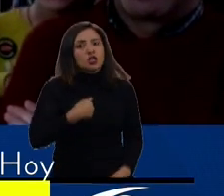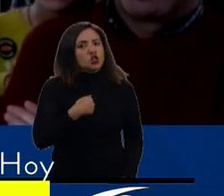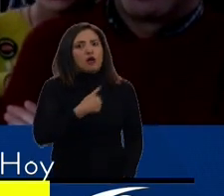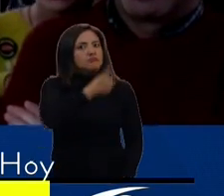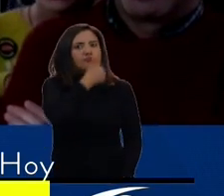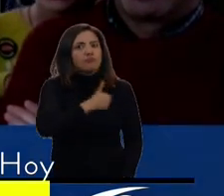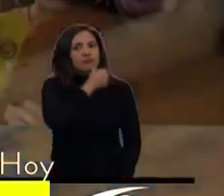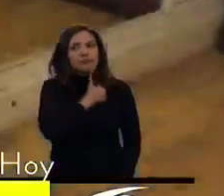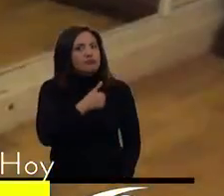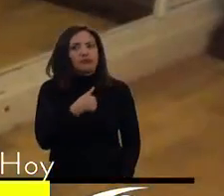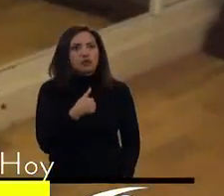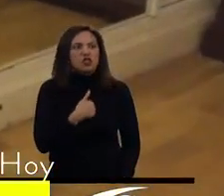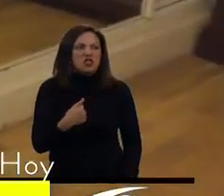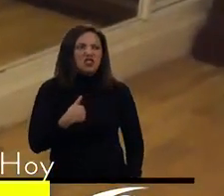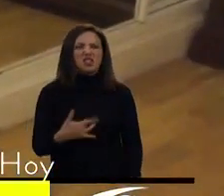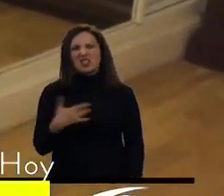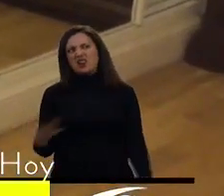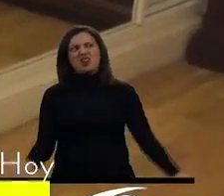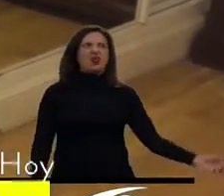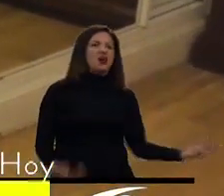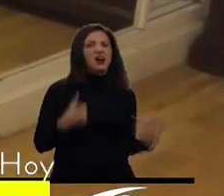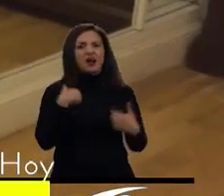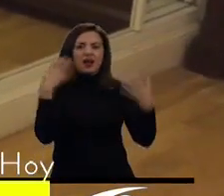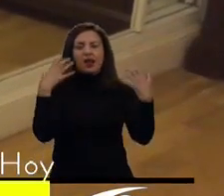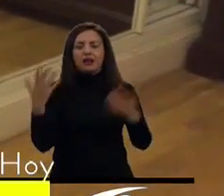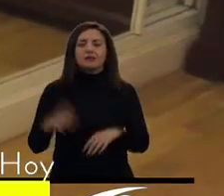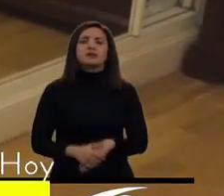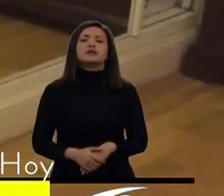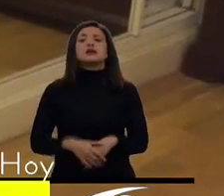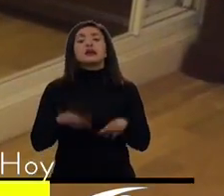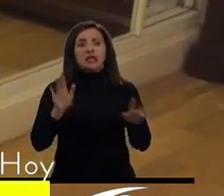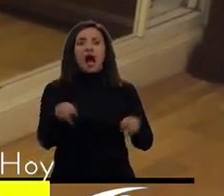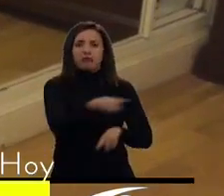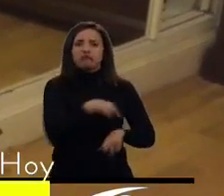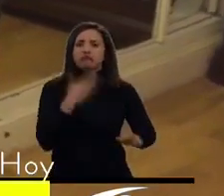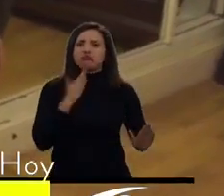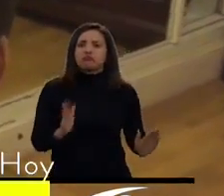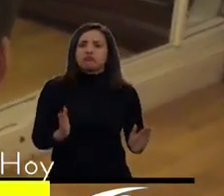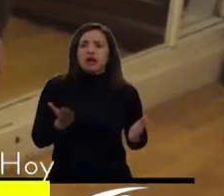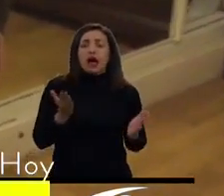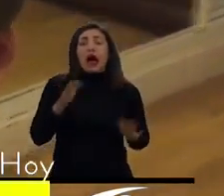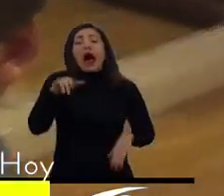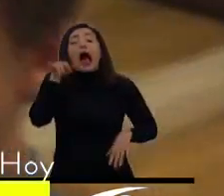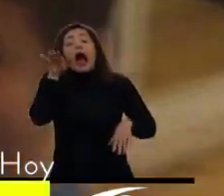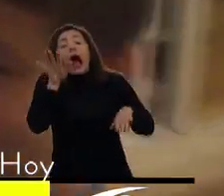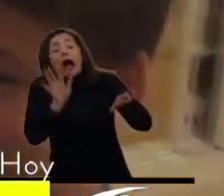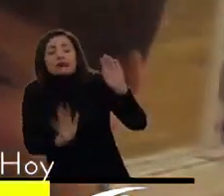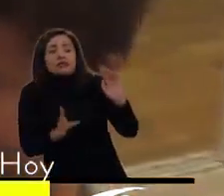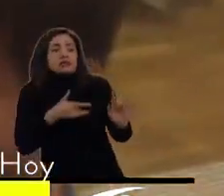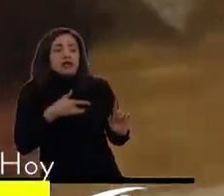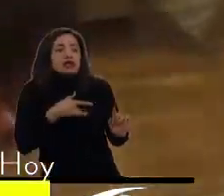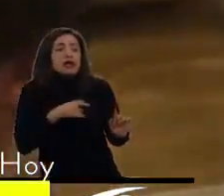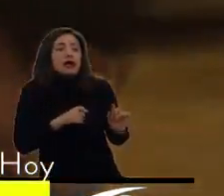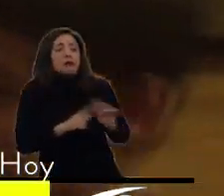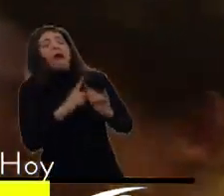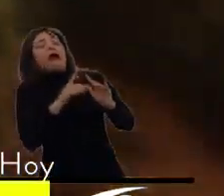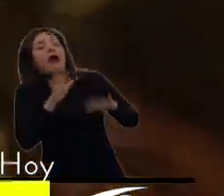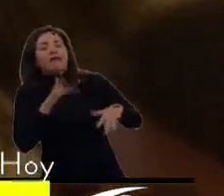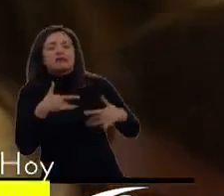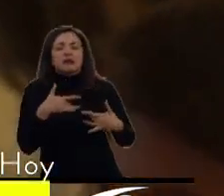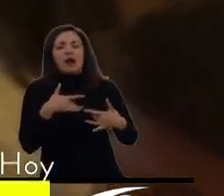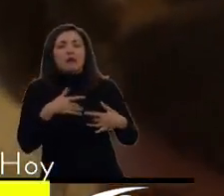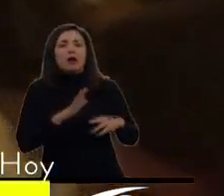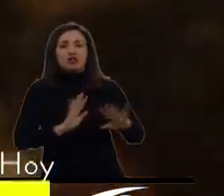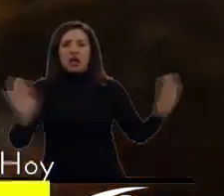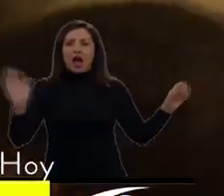lo pasaron muy mal. Ya se sienten bien, aunque aún brotan síntomas de cuando en cuando. Superaron el COVID, pero no el